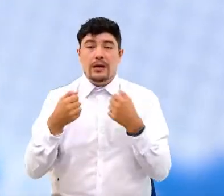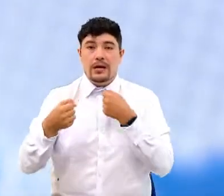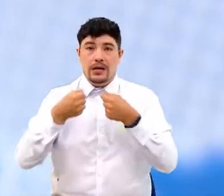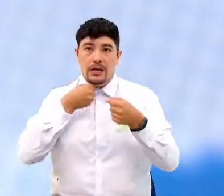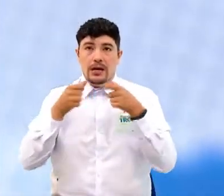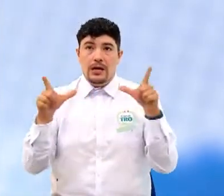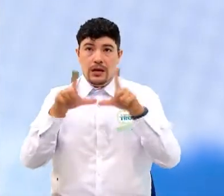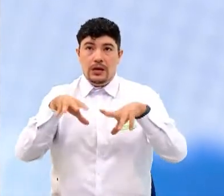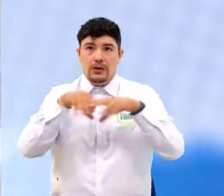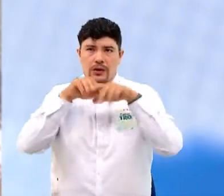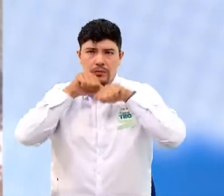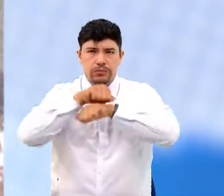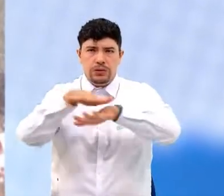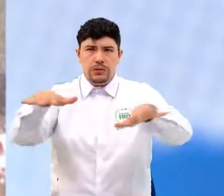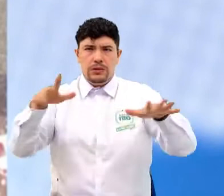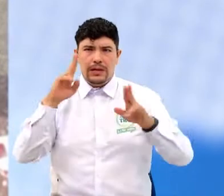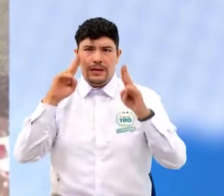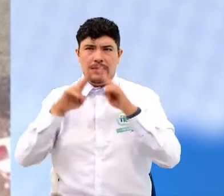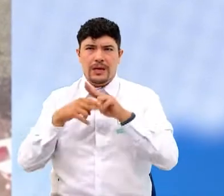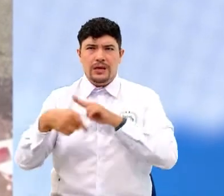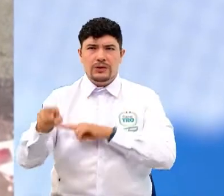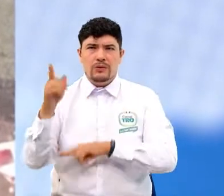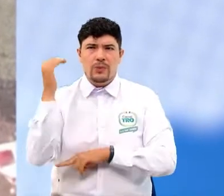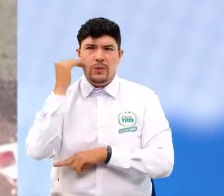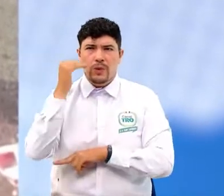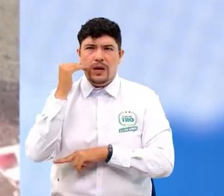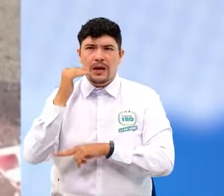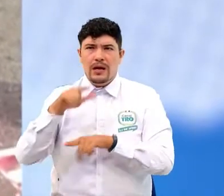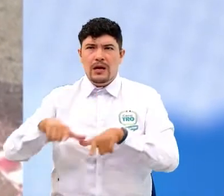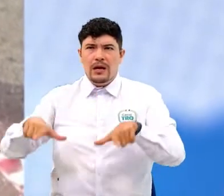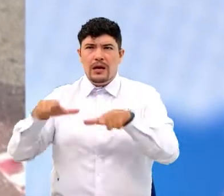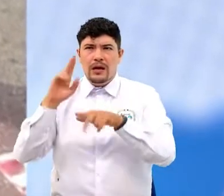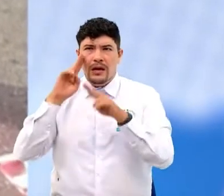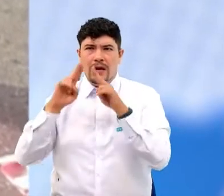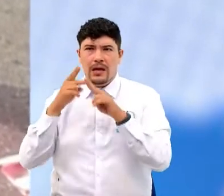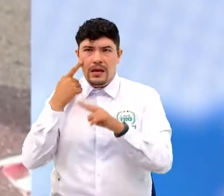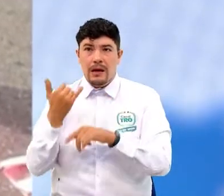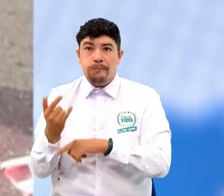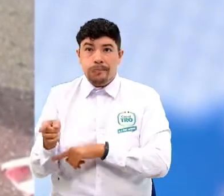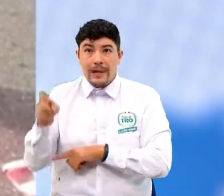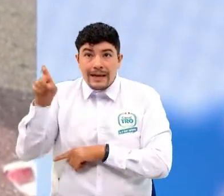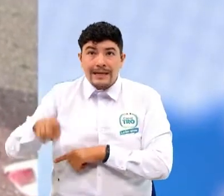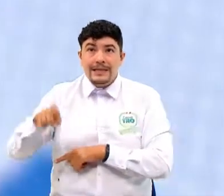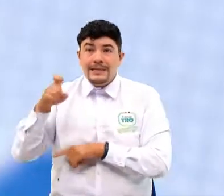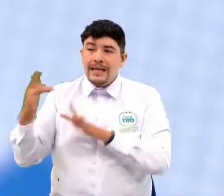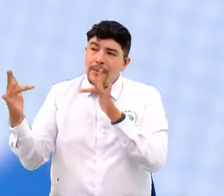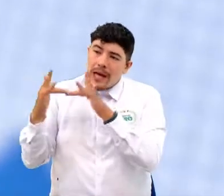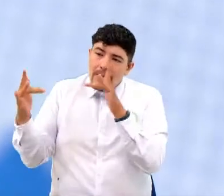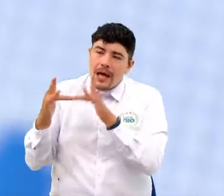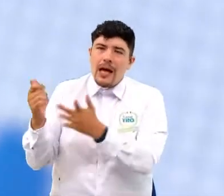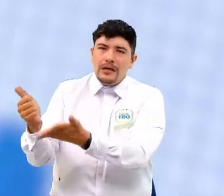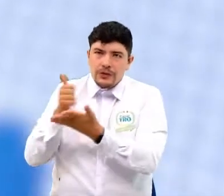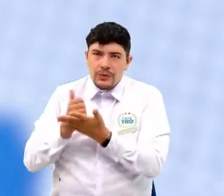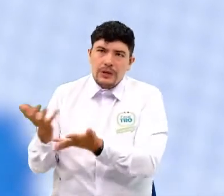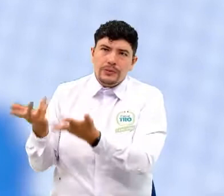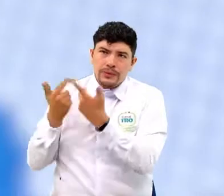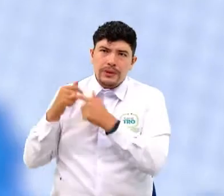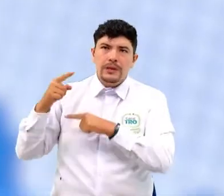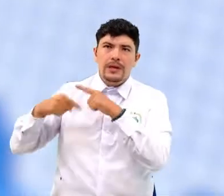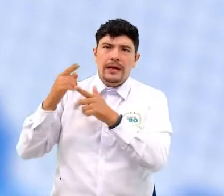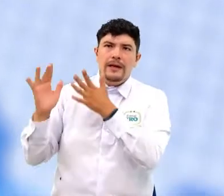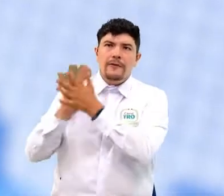material fotográfico, en el que se observa a una mujer que estuvo en el lugar de los hechos y a quien se necesita contactar para ayudar con su información